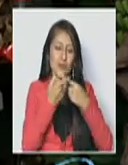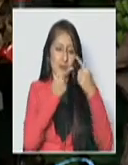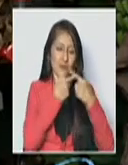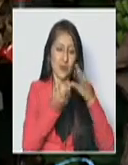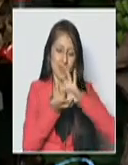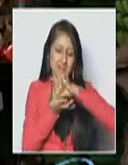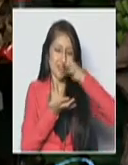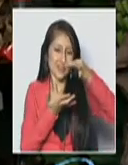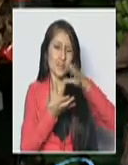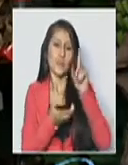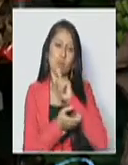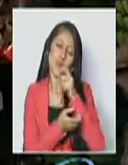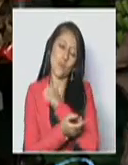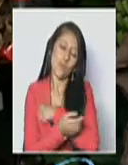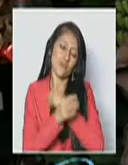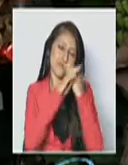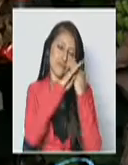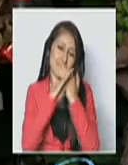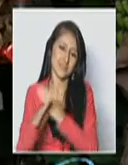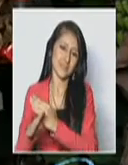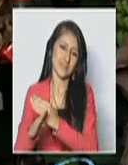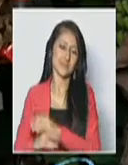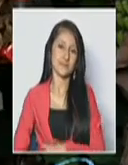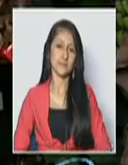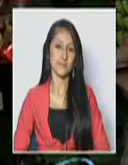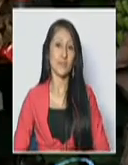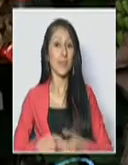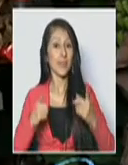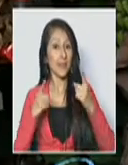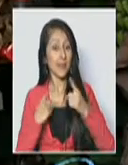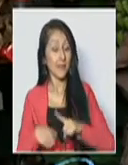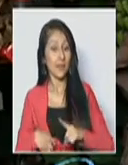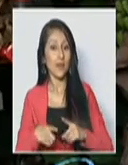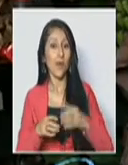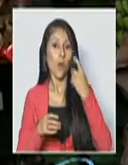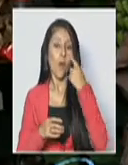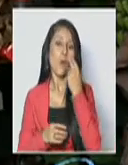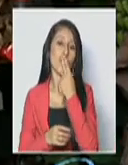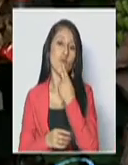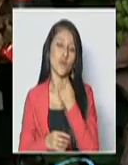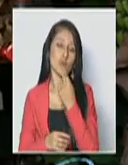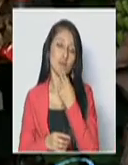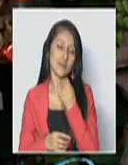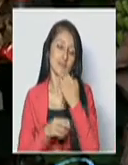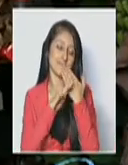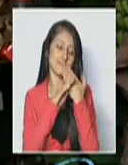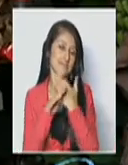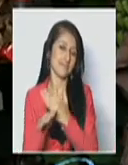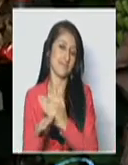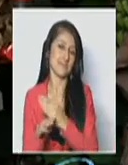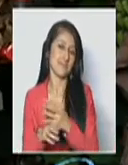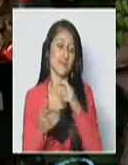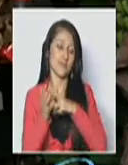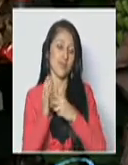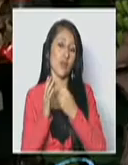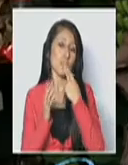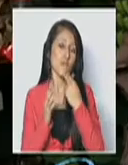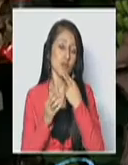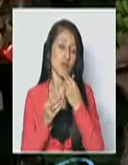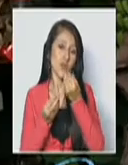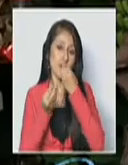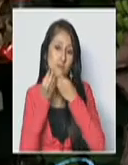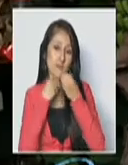salchichón no consuman esos alimentos y finalmente los azúcares es el alimento de la infección